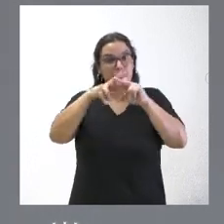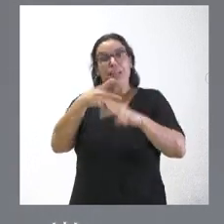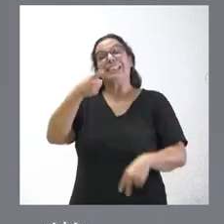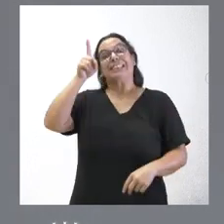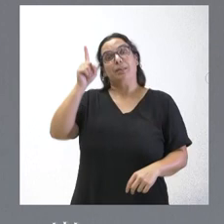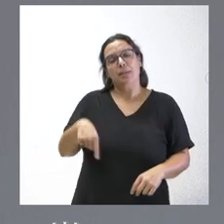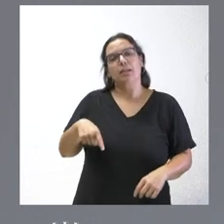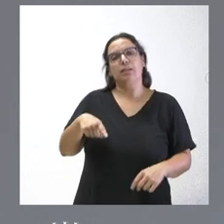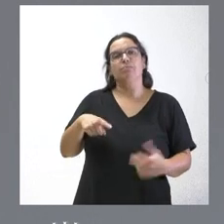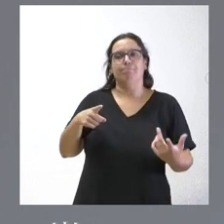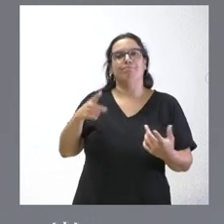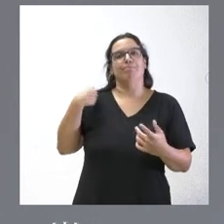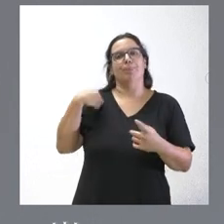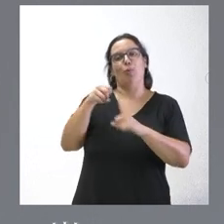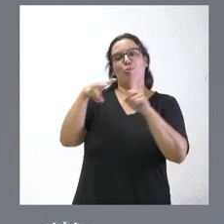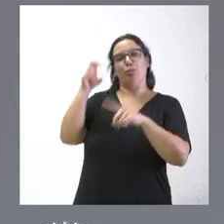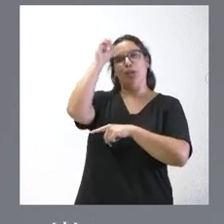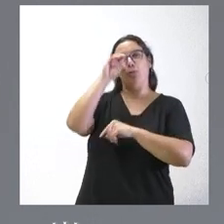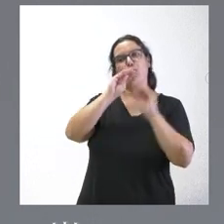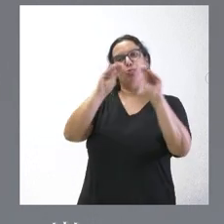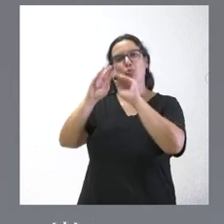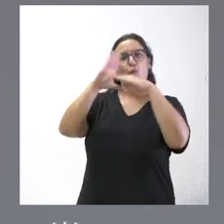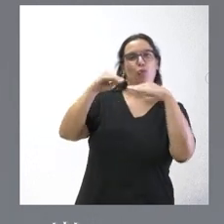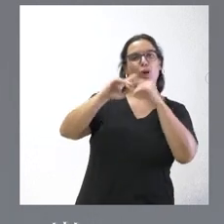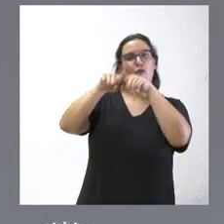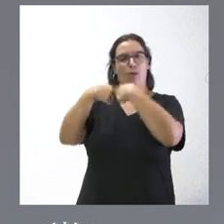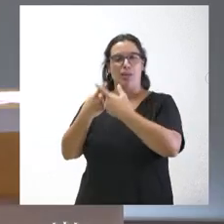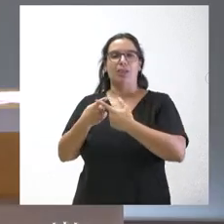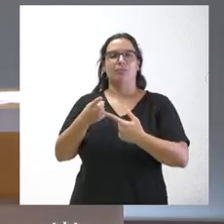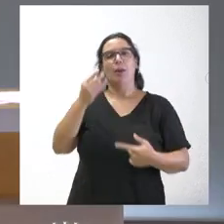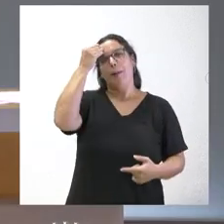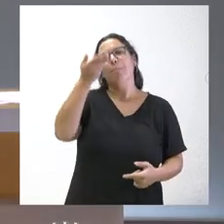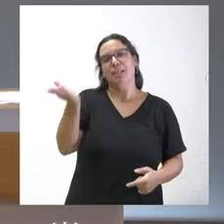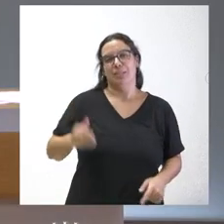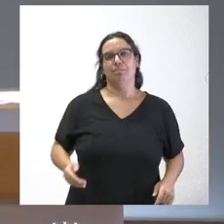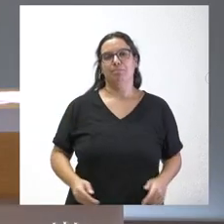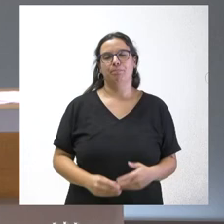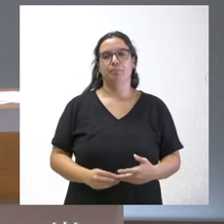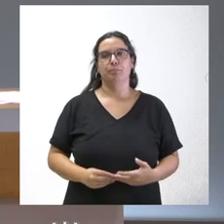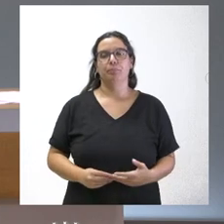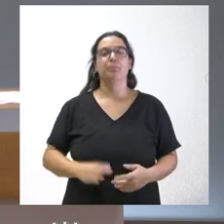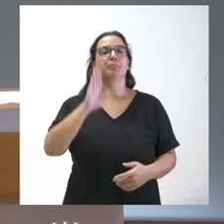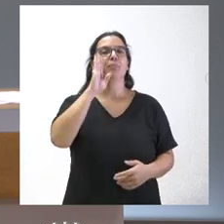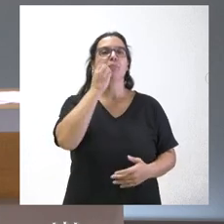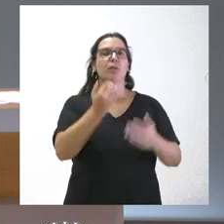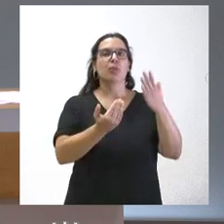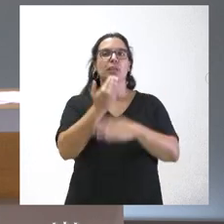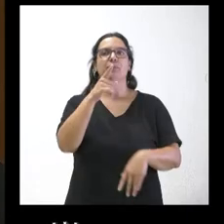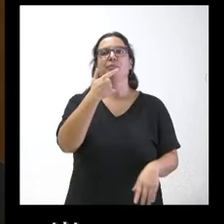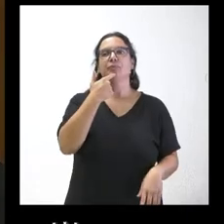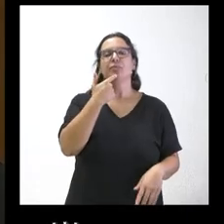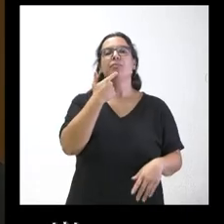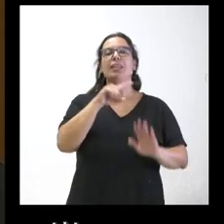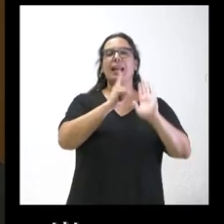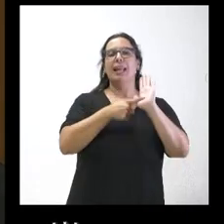también el punto de vista de los usuarios y de las familias del centro Sí hola Buenos días dice que la ley